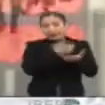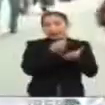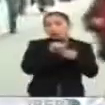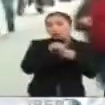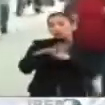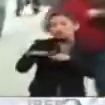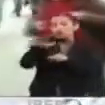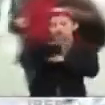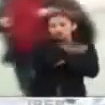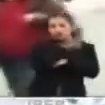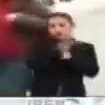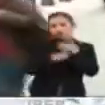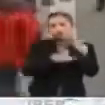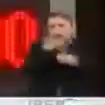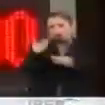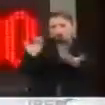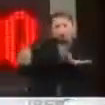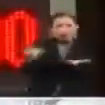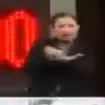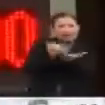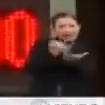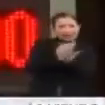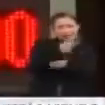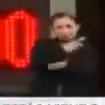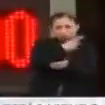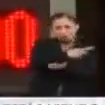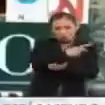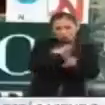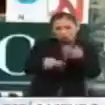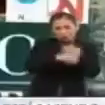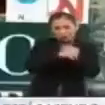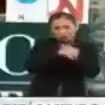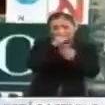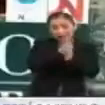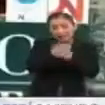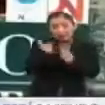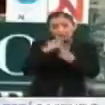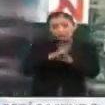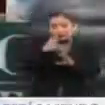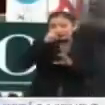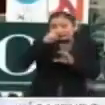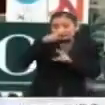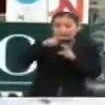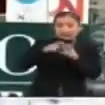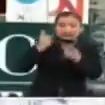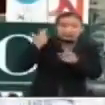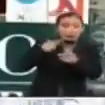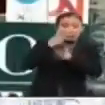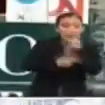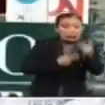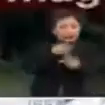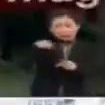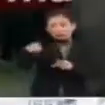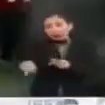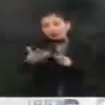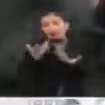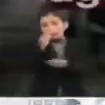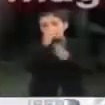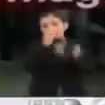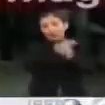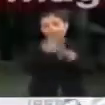todo digamos, las tasas de interés en ese país. Entonces, eso está endureciendo las condiciones del crédito a nivel